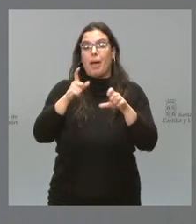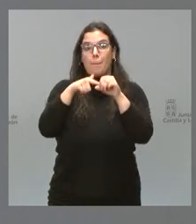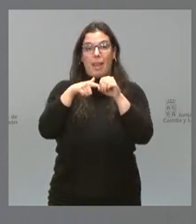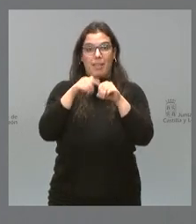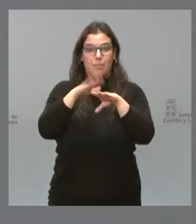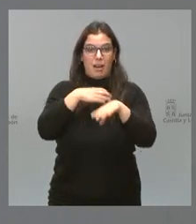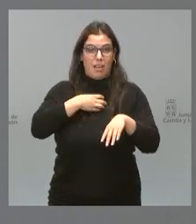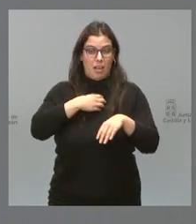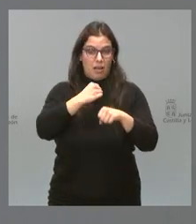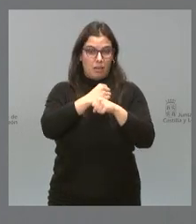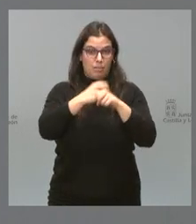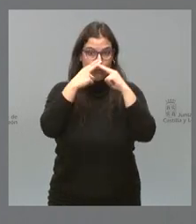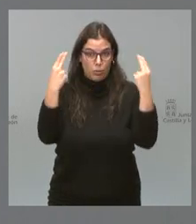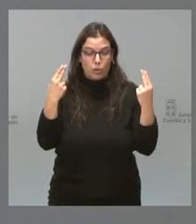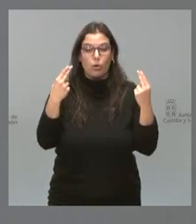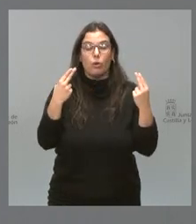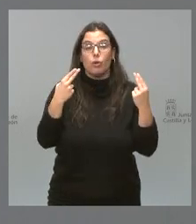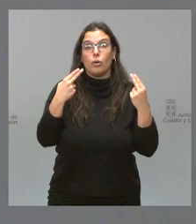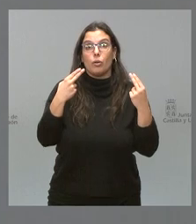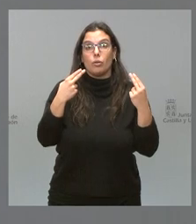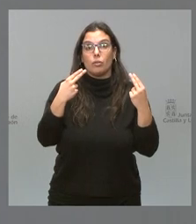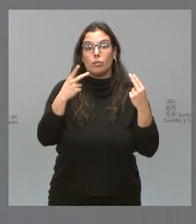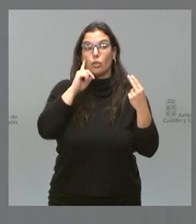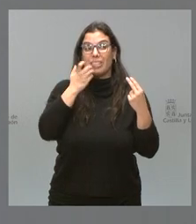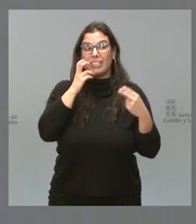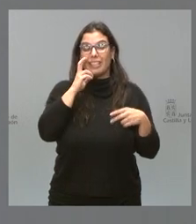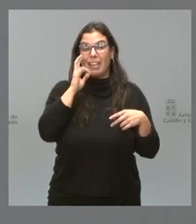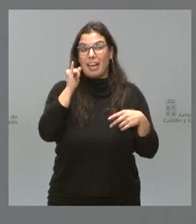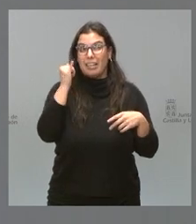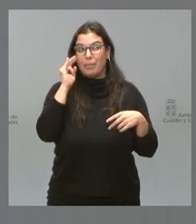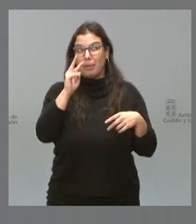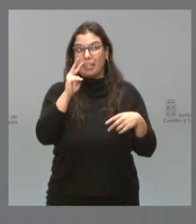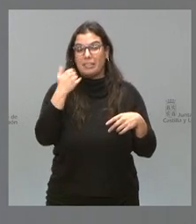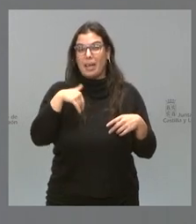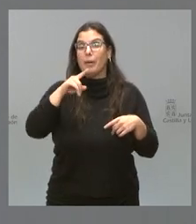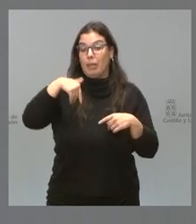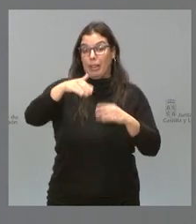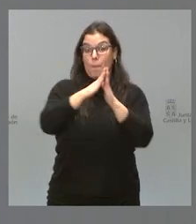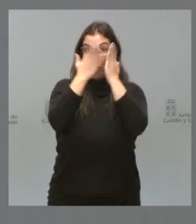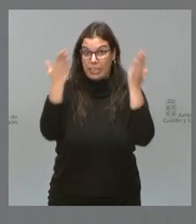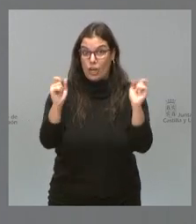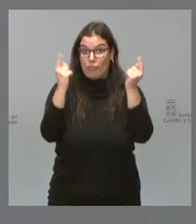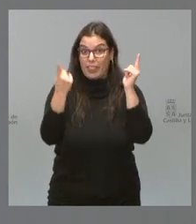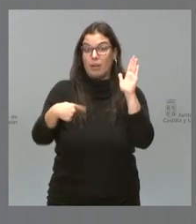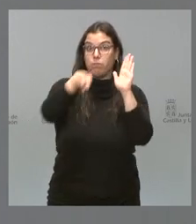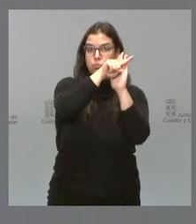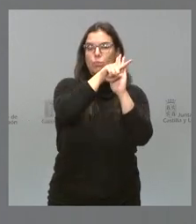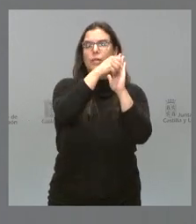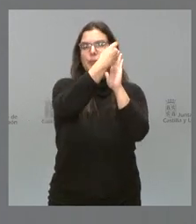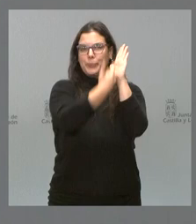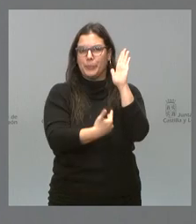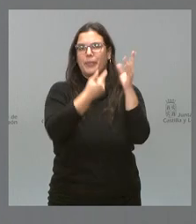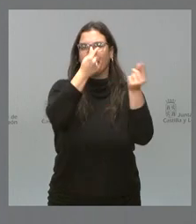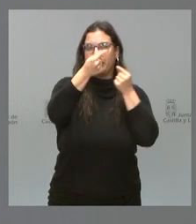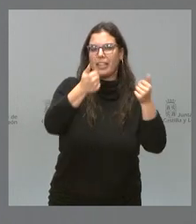cuando se publique no sé si ya está su disposición podrán ver el detalle de todas las oposiciones y de